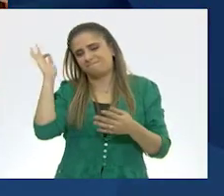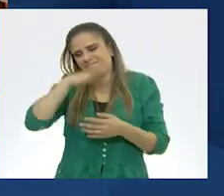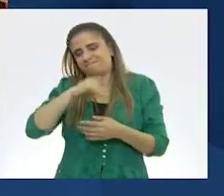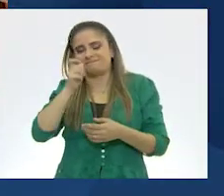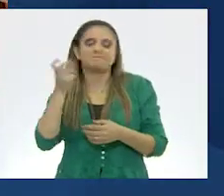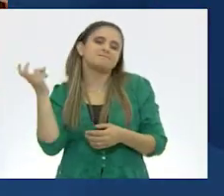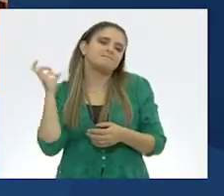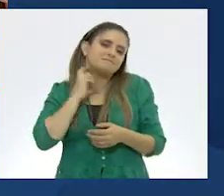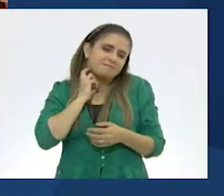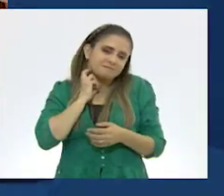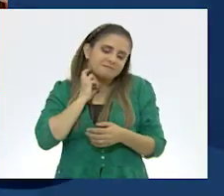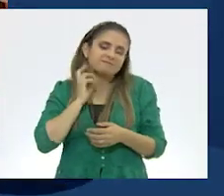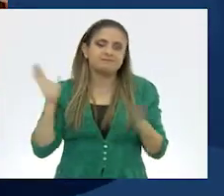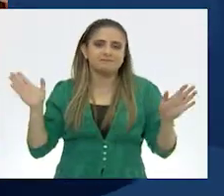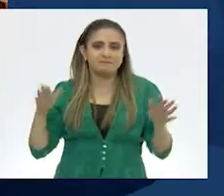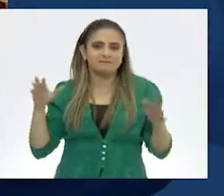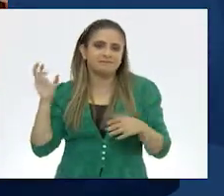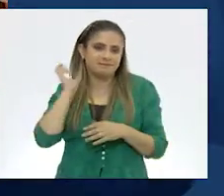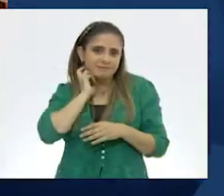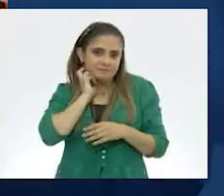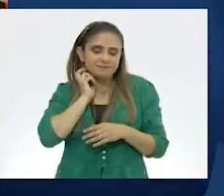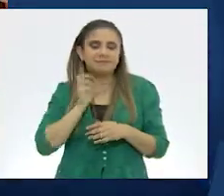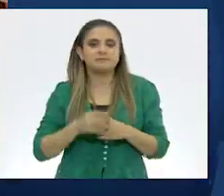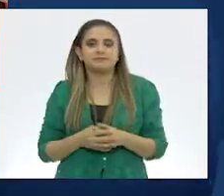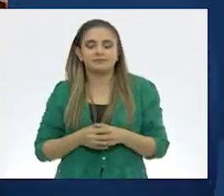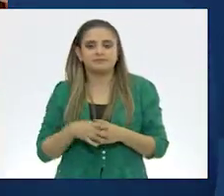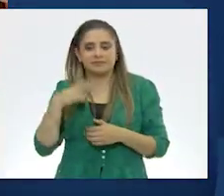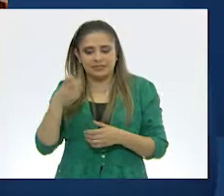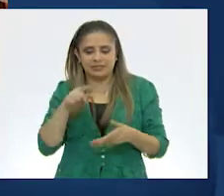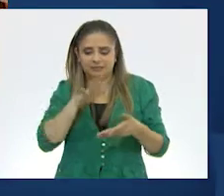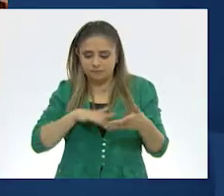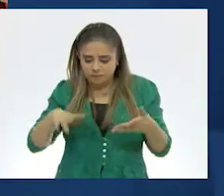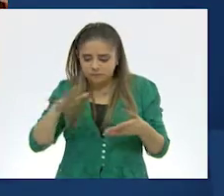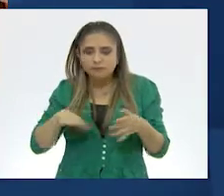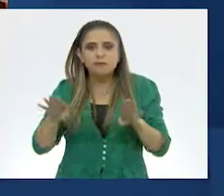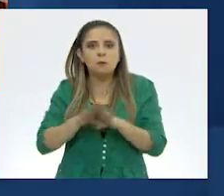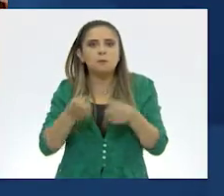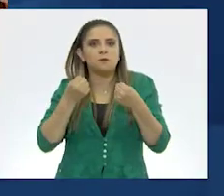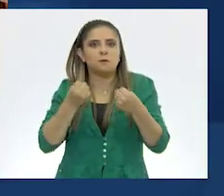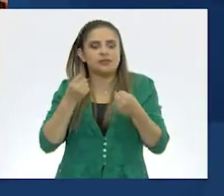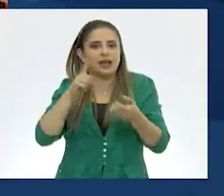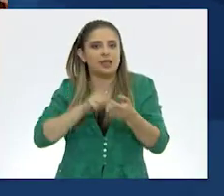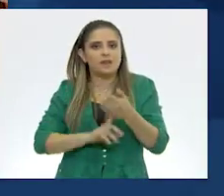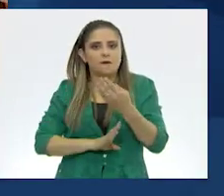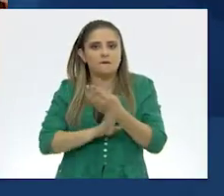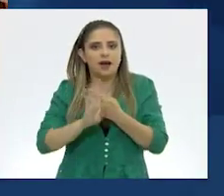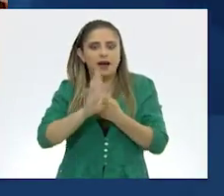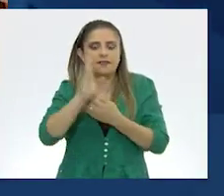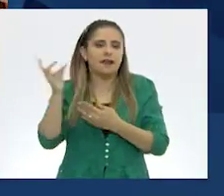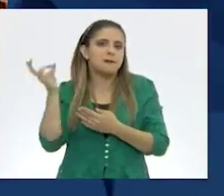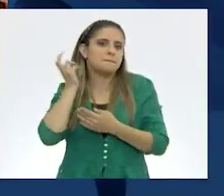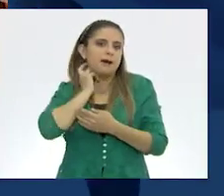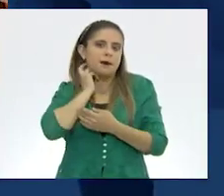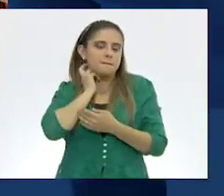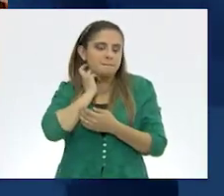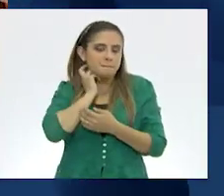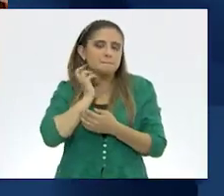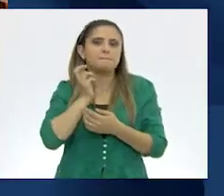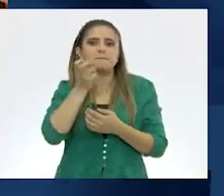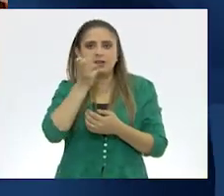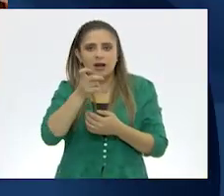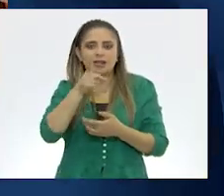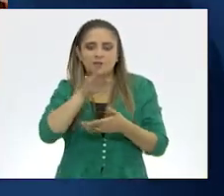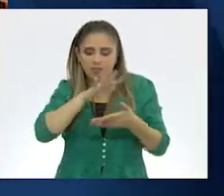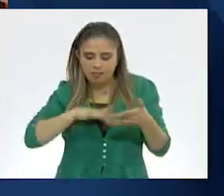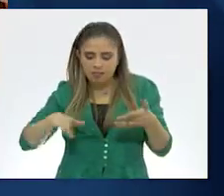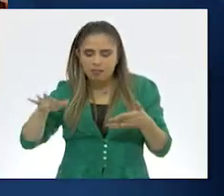Drácula, explicando cómo estas fuerzas sobrenaturales o fuerzas de la naturaleza que de